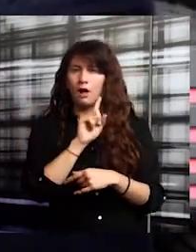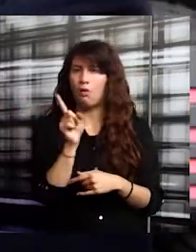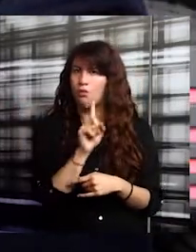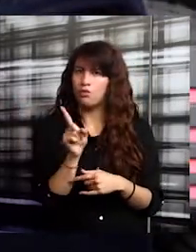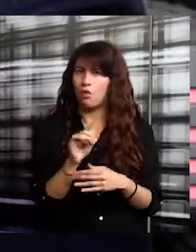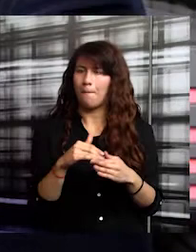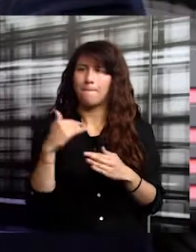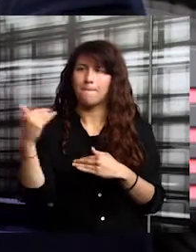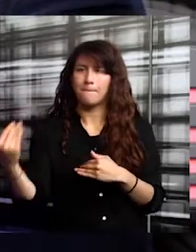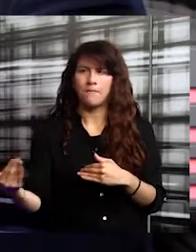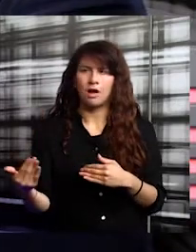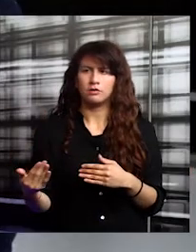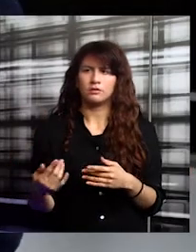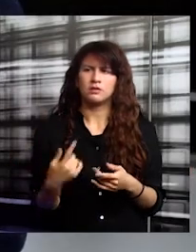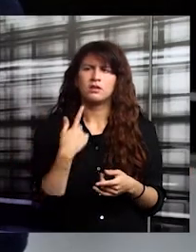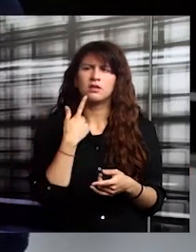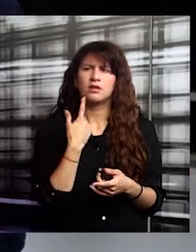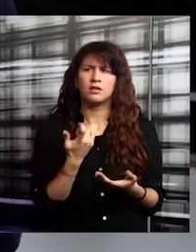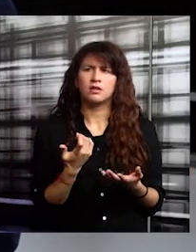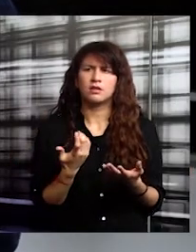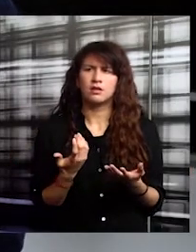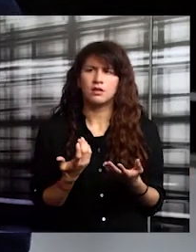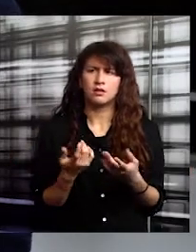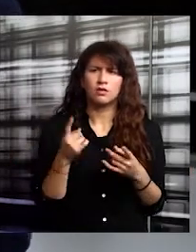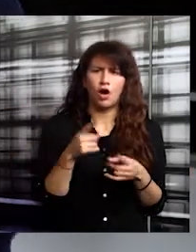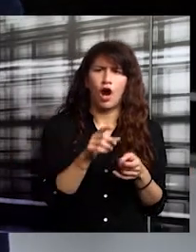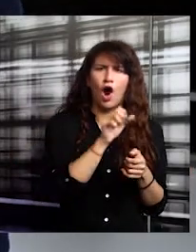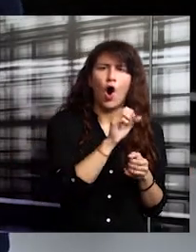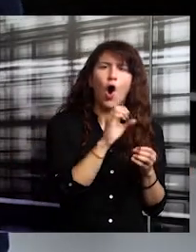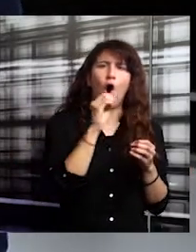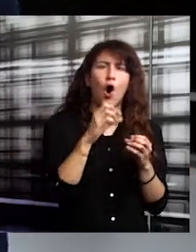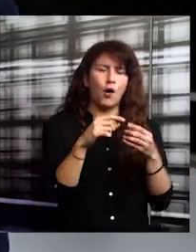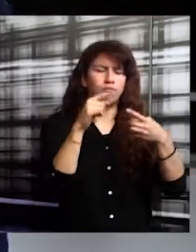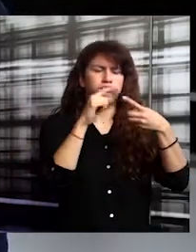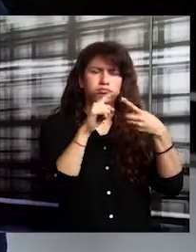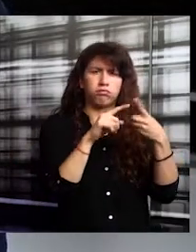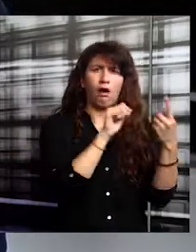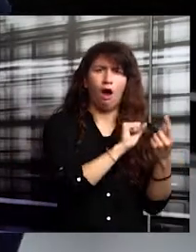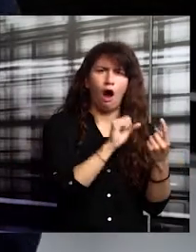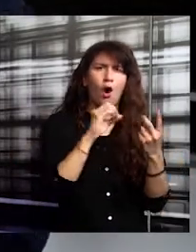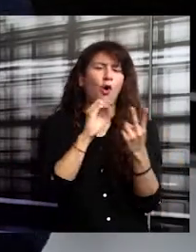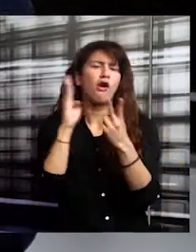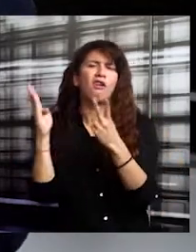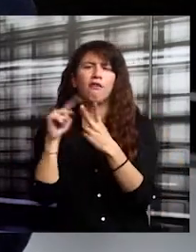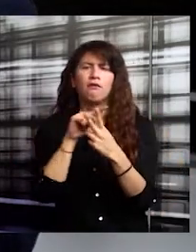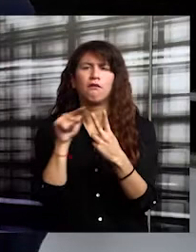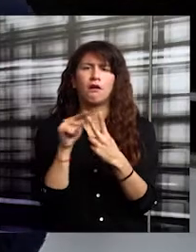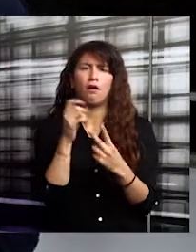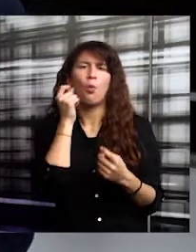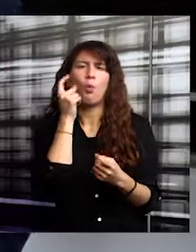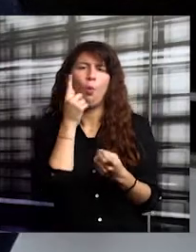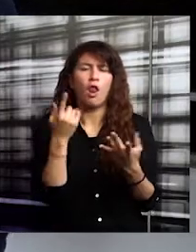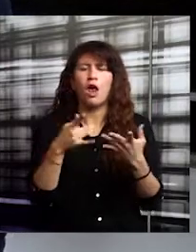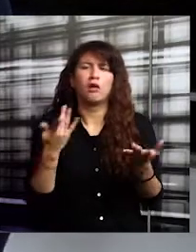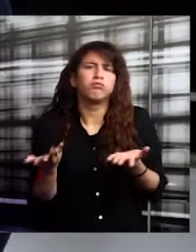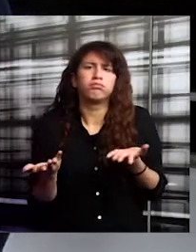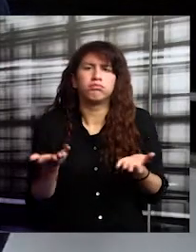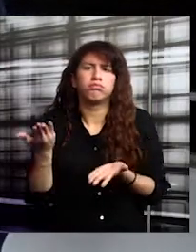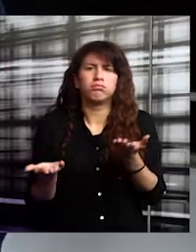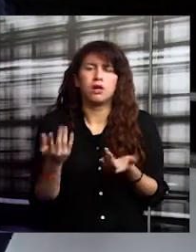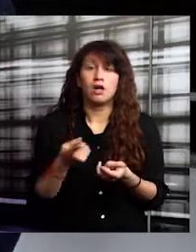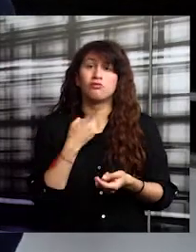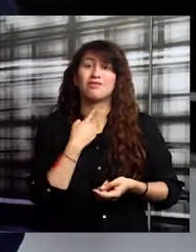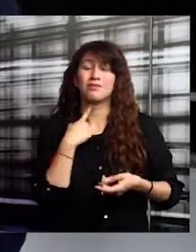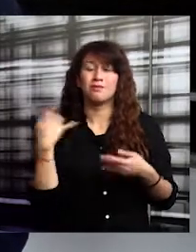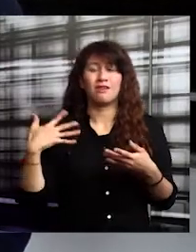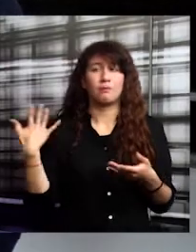o la opción B? Y yo creo que eso es tremendamente relevante. Amén de todas las circunstancias, de todas las explicaciones, de toda la letra